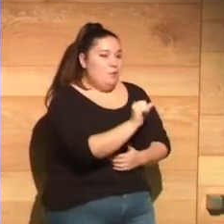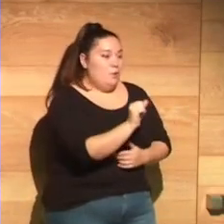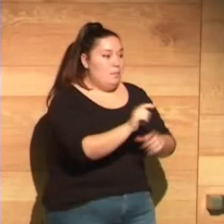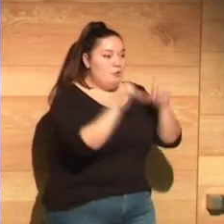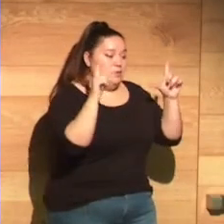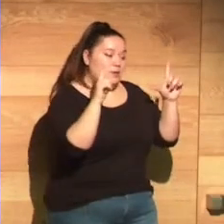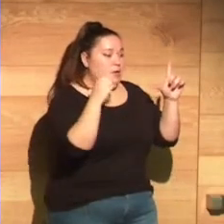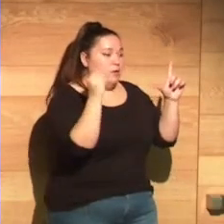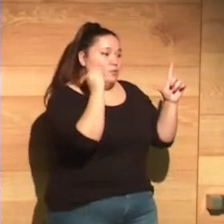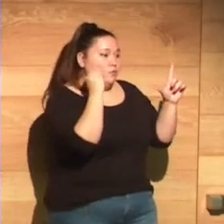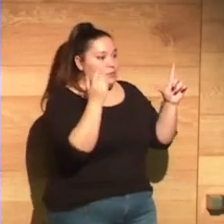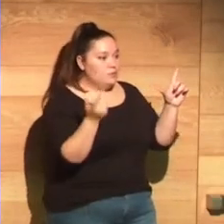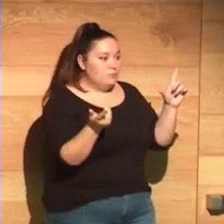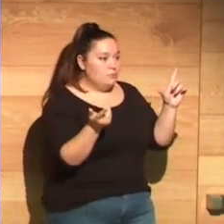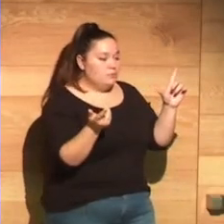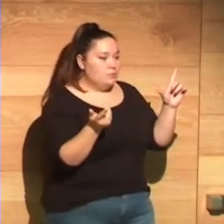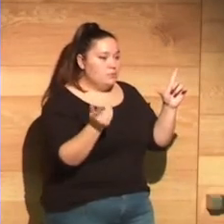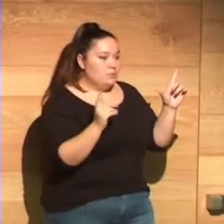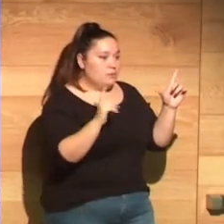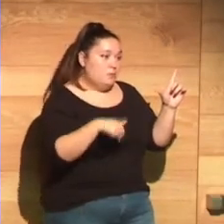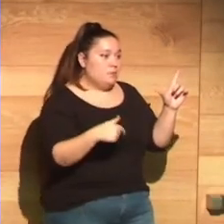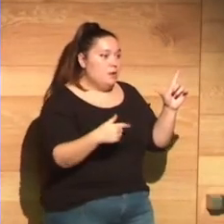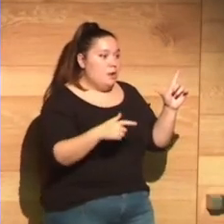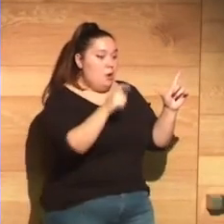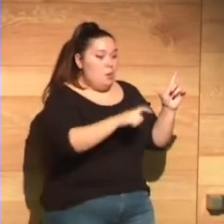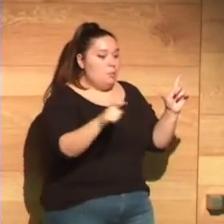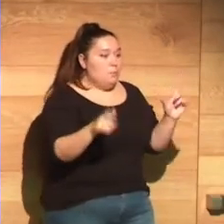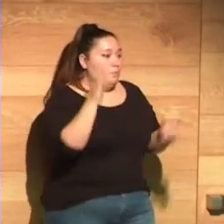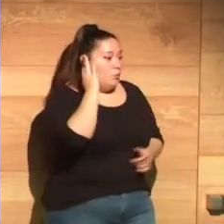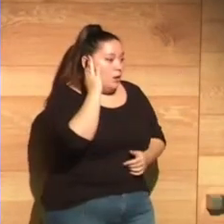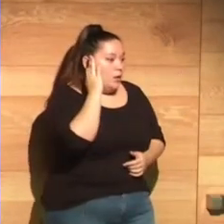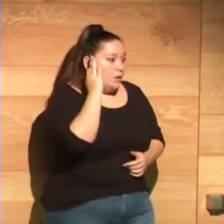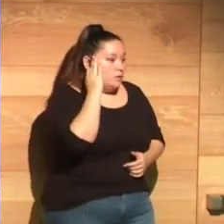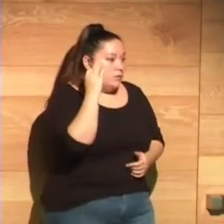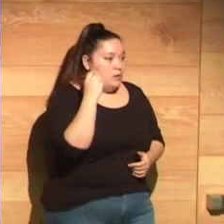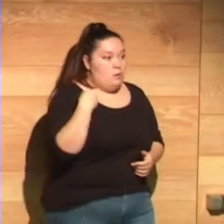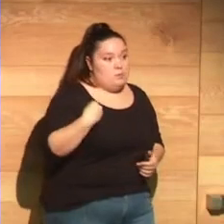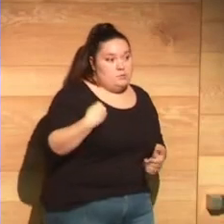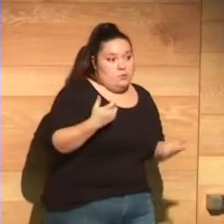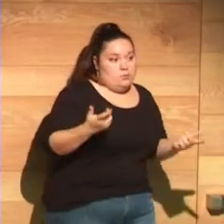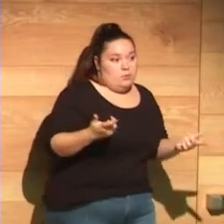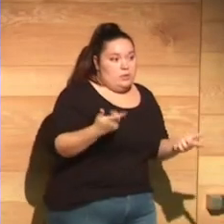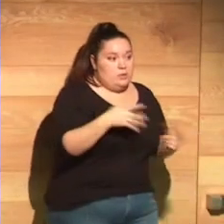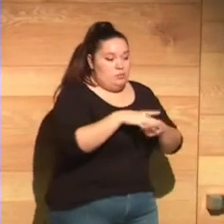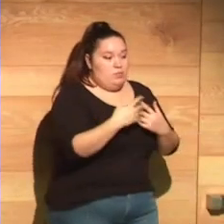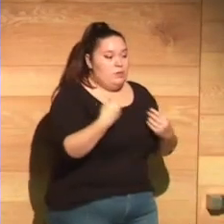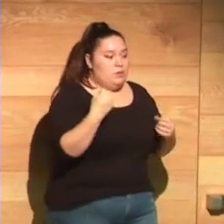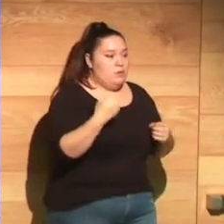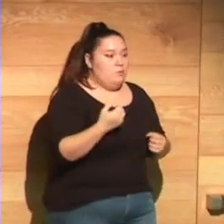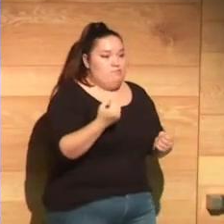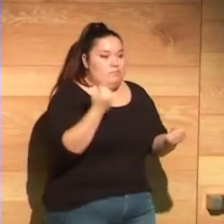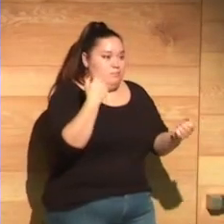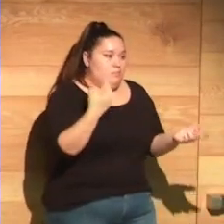tonta, ella se quejaba muchas veces de los papeles, de que eran papeles que perpetuaban no solo hacia ella, sino también hacia el resto